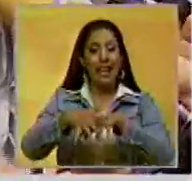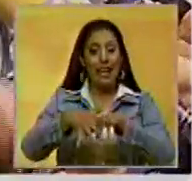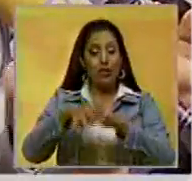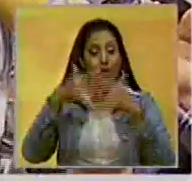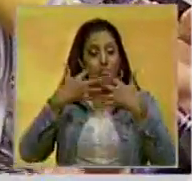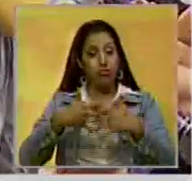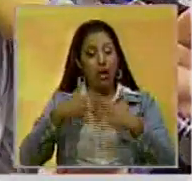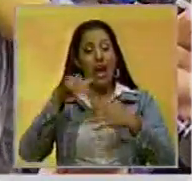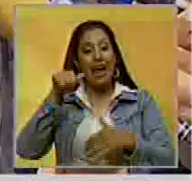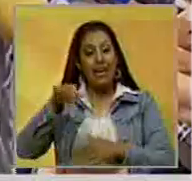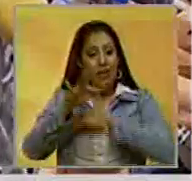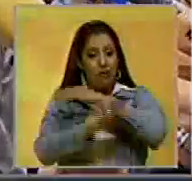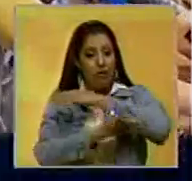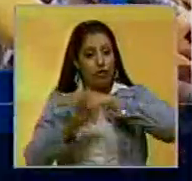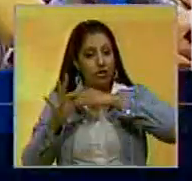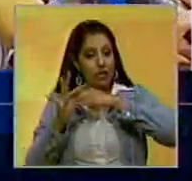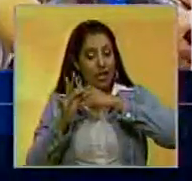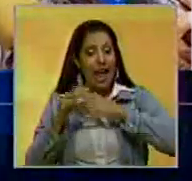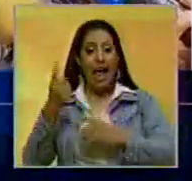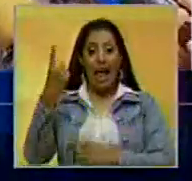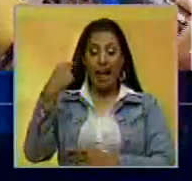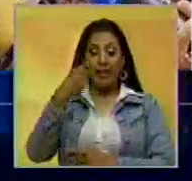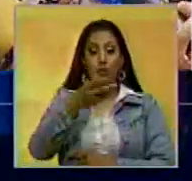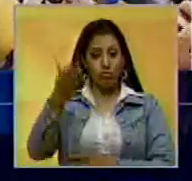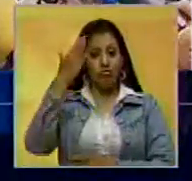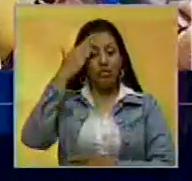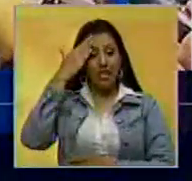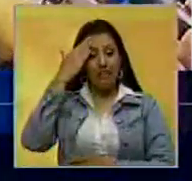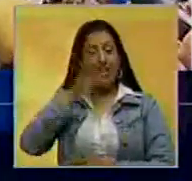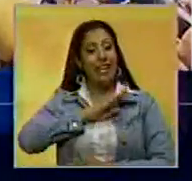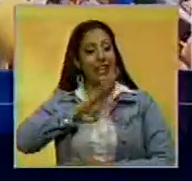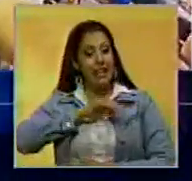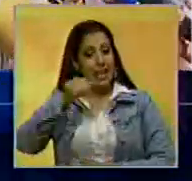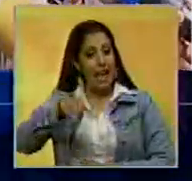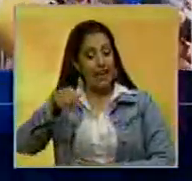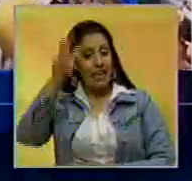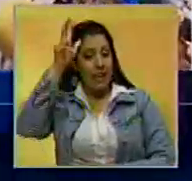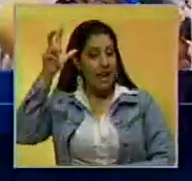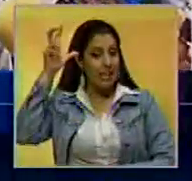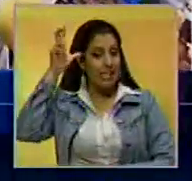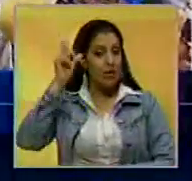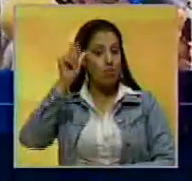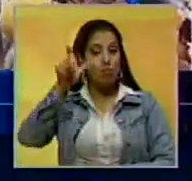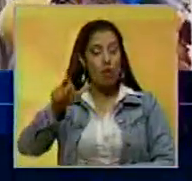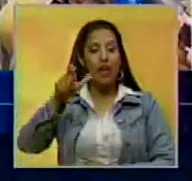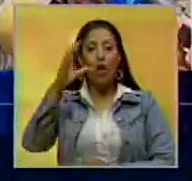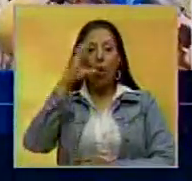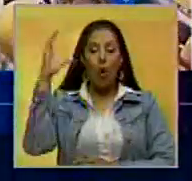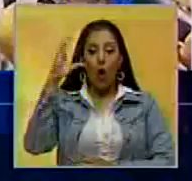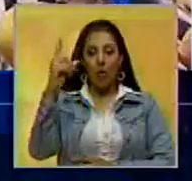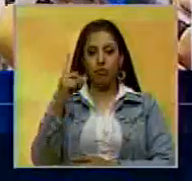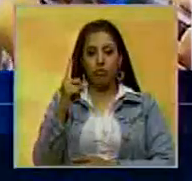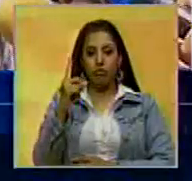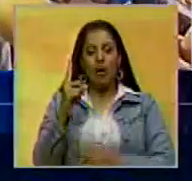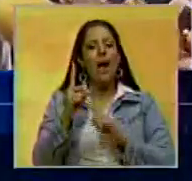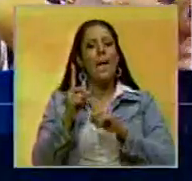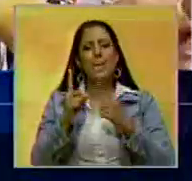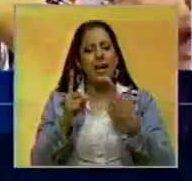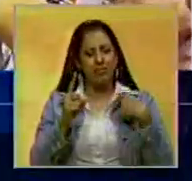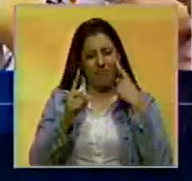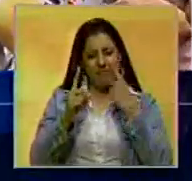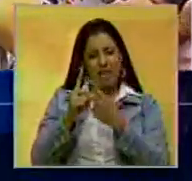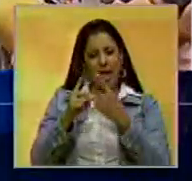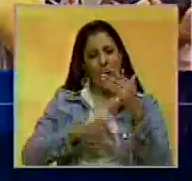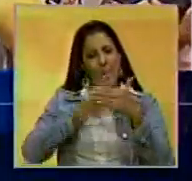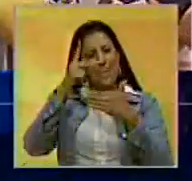productiva en nuestra frontera ayer como ustedes bien saben tuvimos aquí a la cancillera Olguín de Colombia donde también vimos los